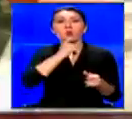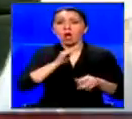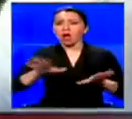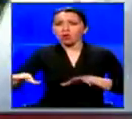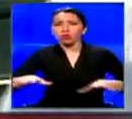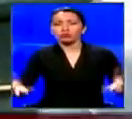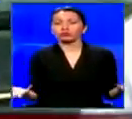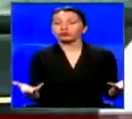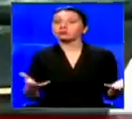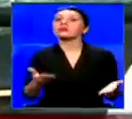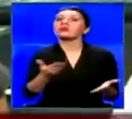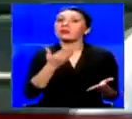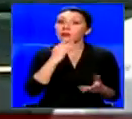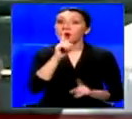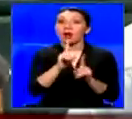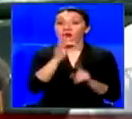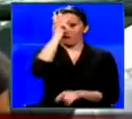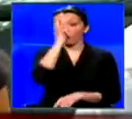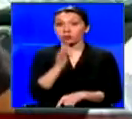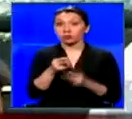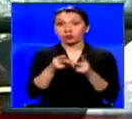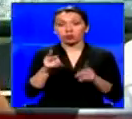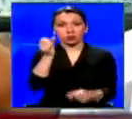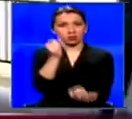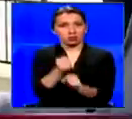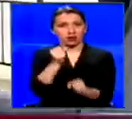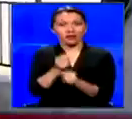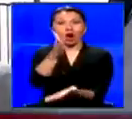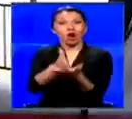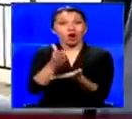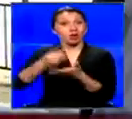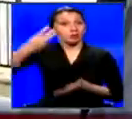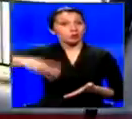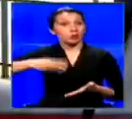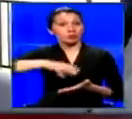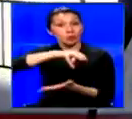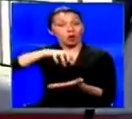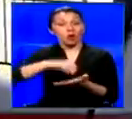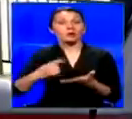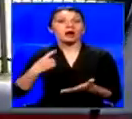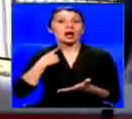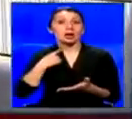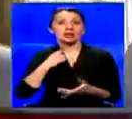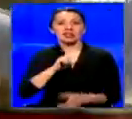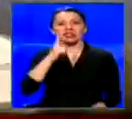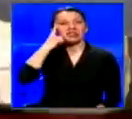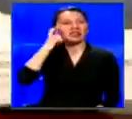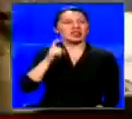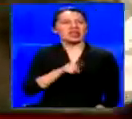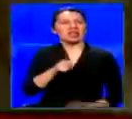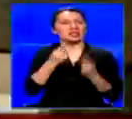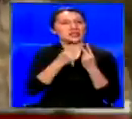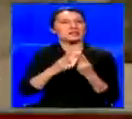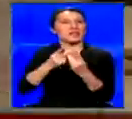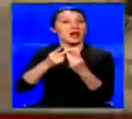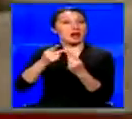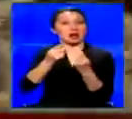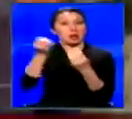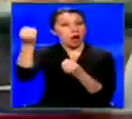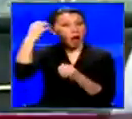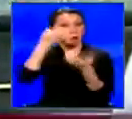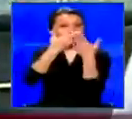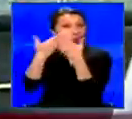materiales. Incluso aquellos funcionarios públicos que trabajan en colegios municipales de la comuna de Quilicura no creen mucho en estos viajes de